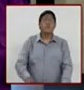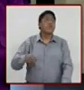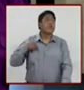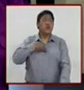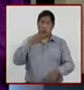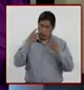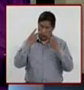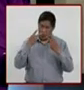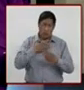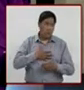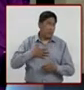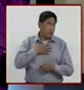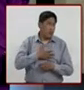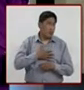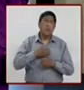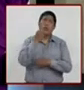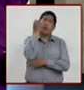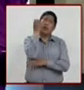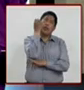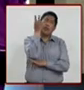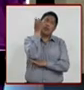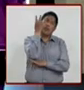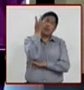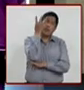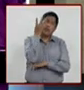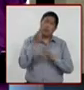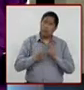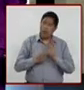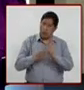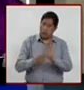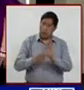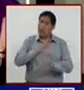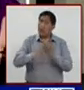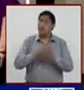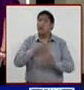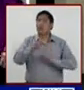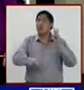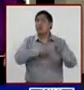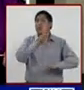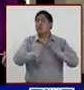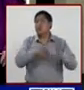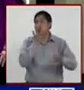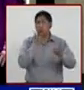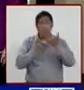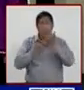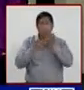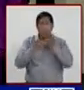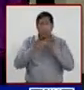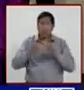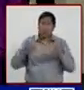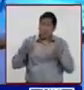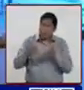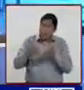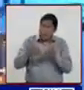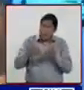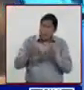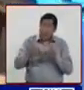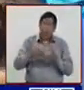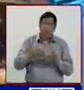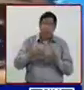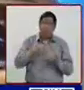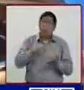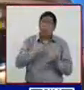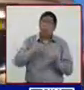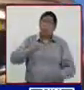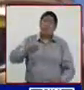Vamos a ver estas imágenes que este mediodía habíamos mostrado a toda la población de lo que ha pasado en una esquina, la esquina de la avenida Manco Cápac.